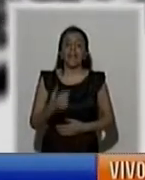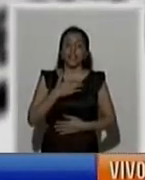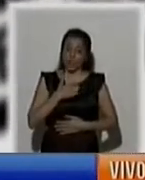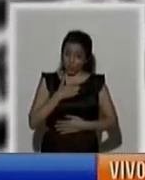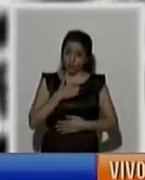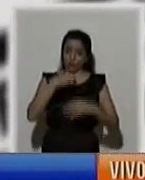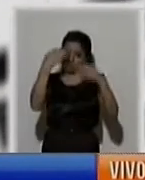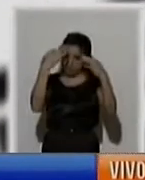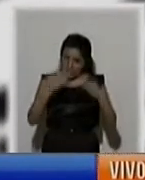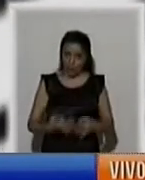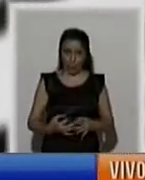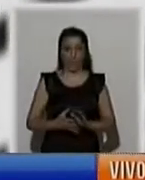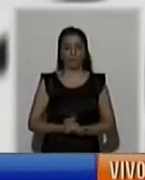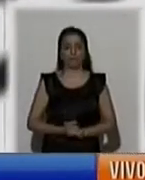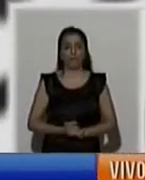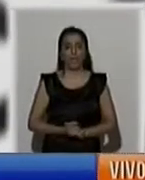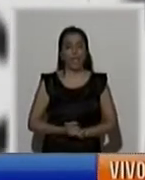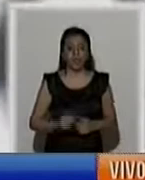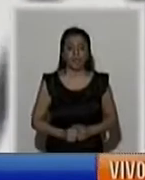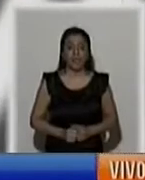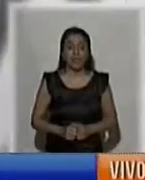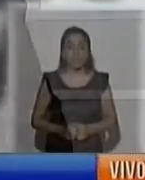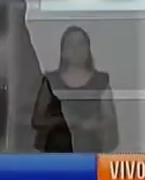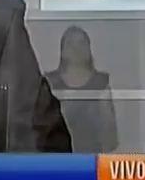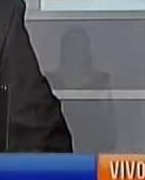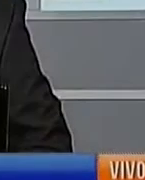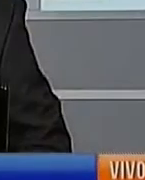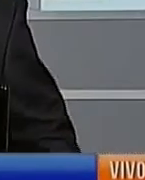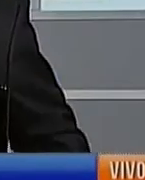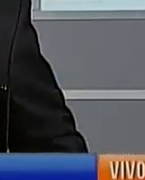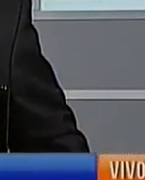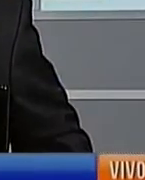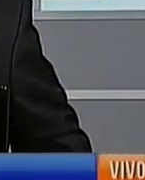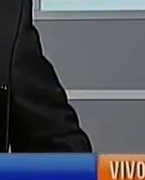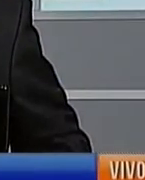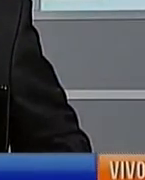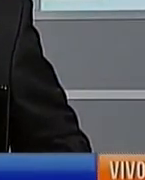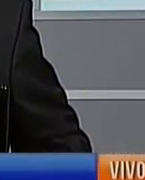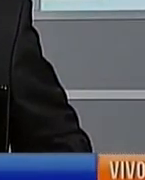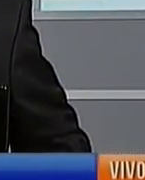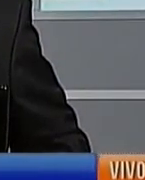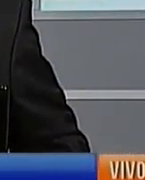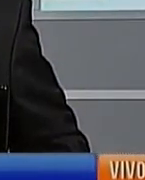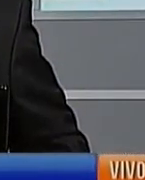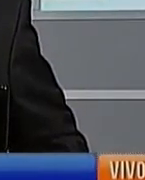cierto. Doctor Tamarit, le agradezco muchísimo haber conversado con nosotros, Bueno, mando un abrazo y muchas gracias. Que tenga usted buen día.